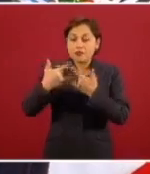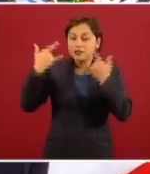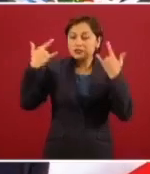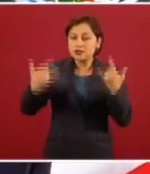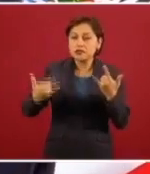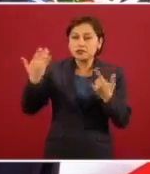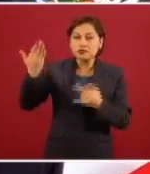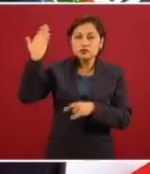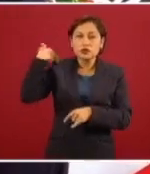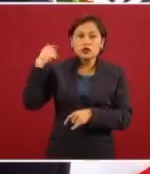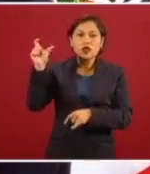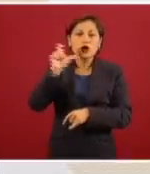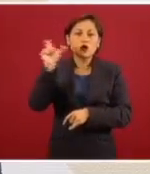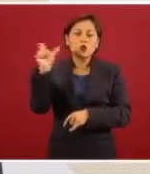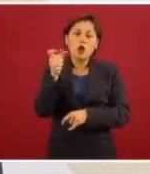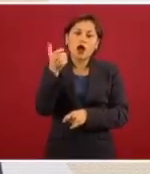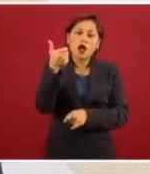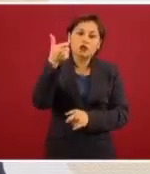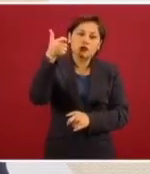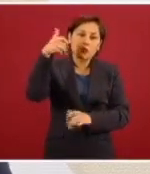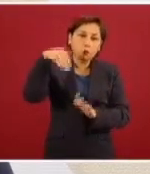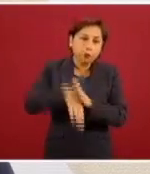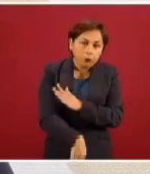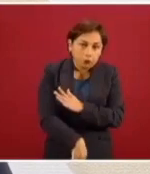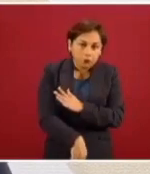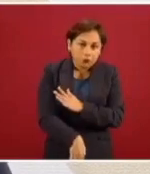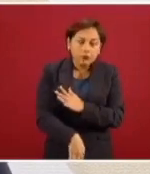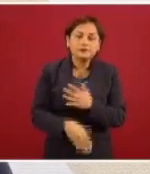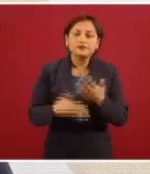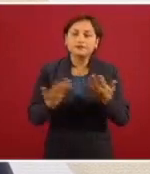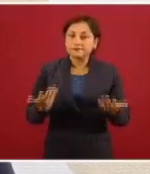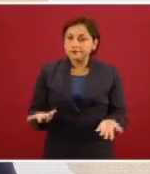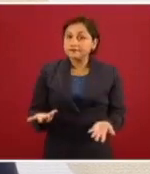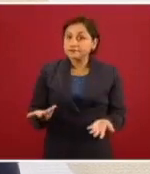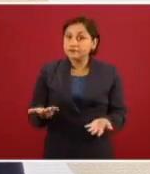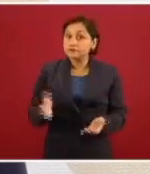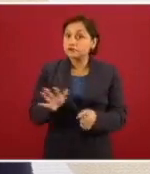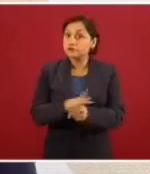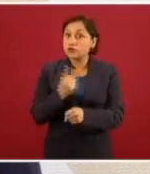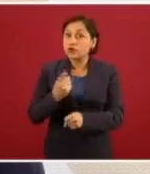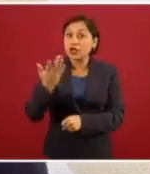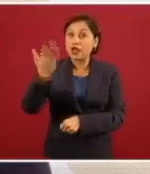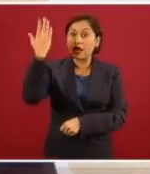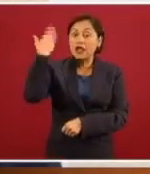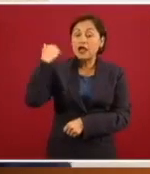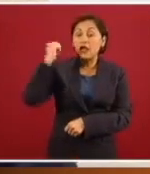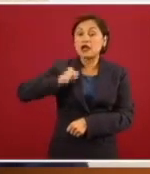Gran Depresión, originada a partir de